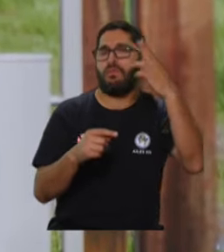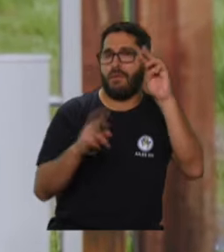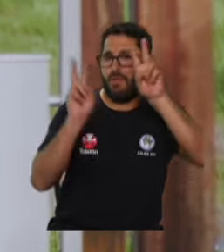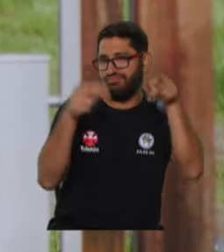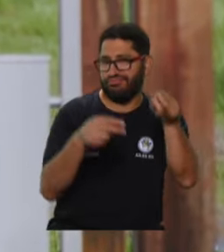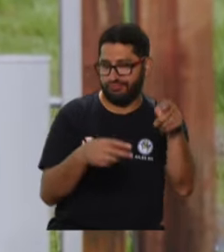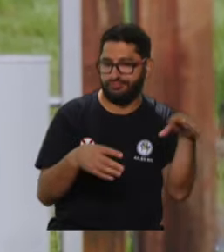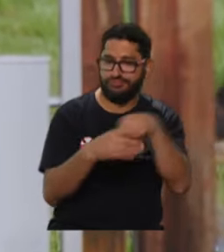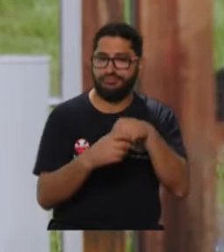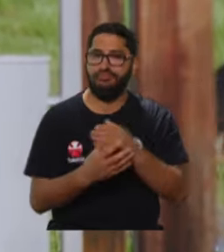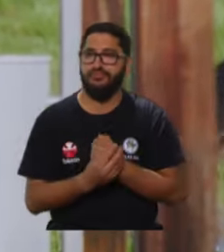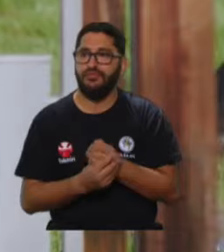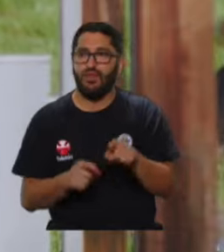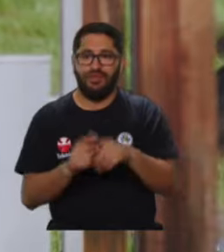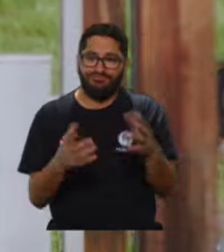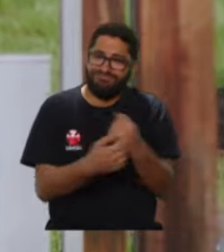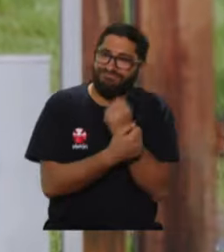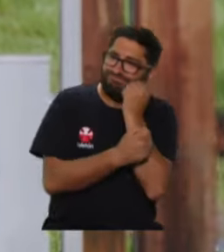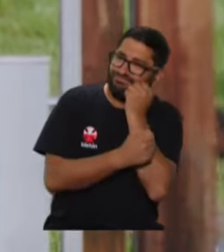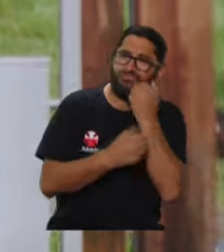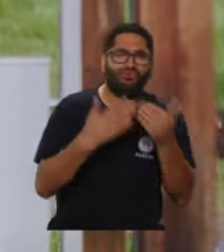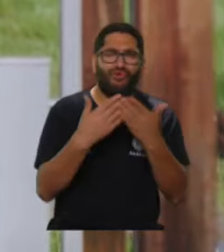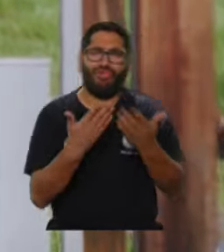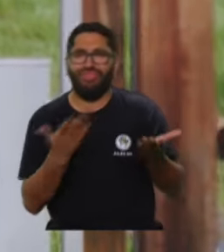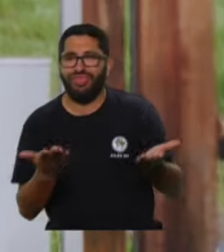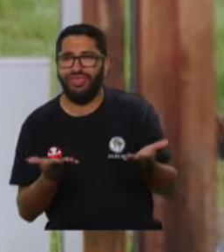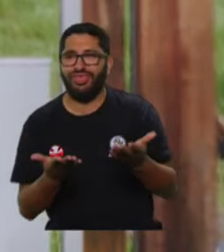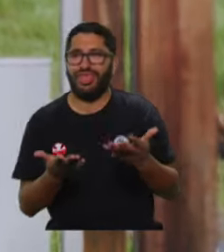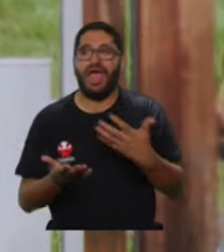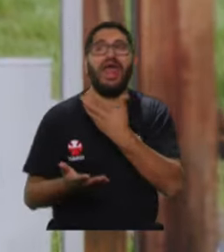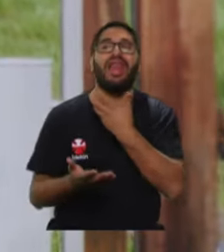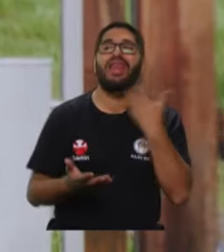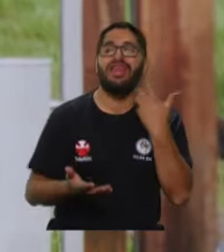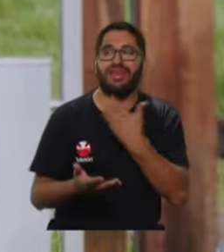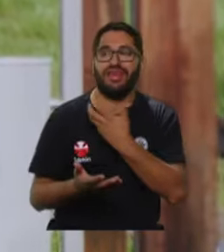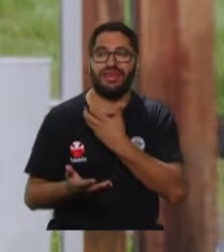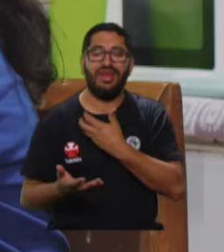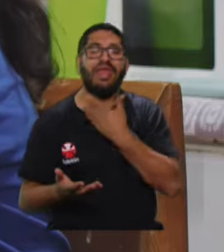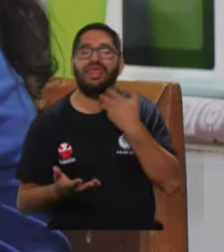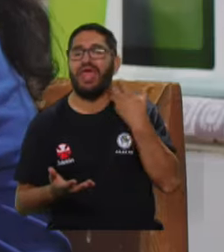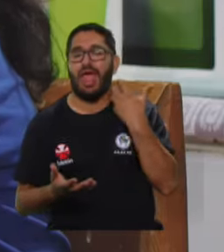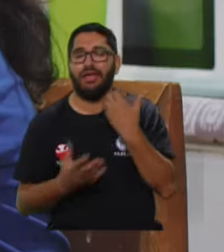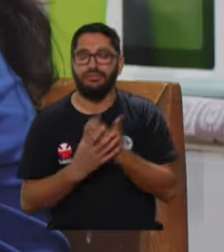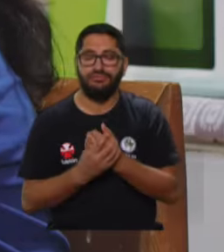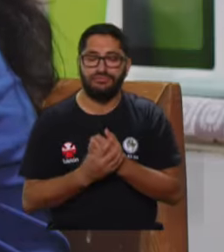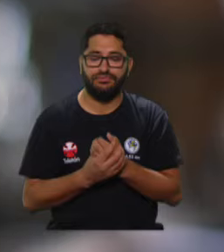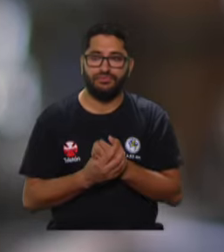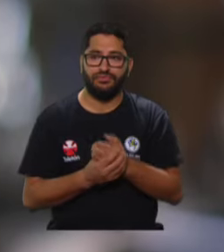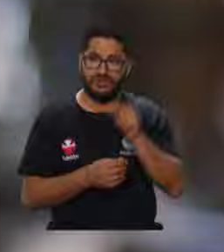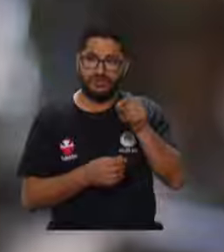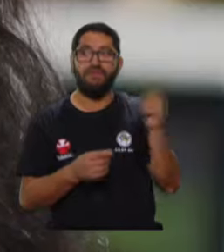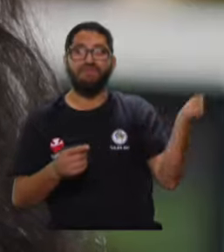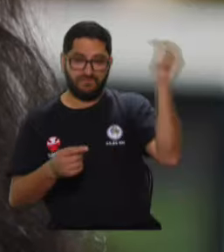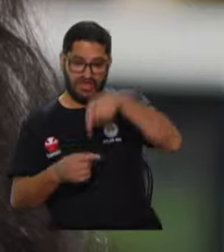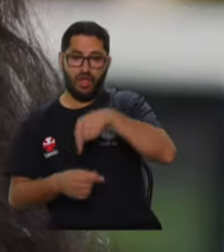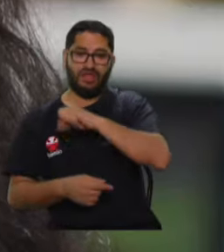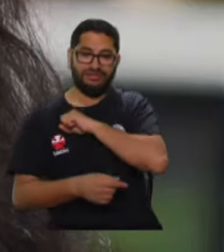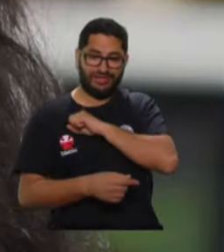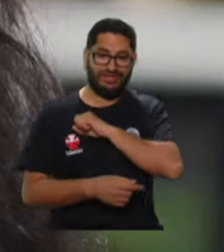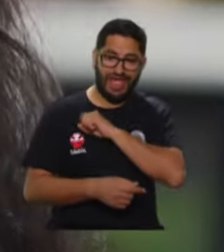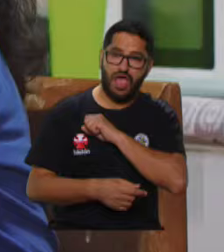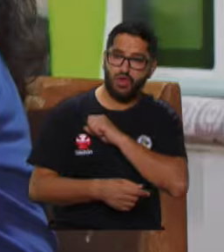La Francisca viene de Renca. Nos conocimos, ya vamos para los 12 años, por intermedio de un chat. La Ana estaba acá en Loncoche y yo estaba en Santiago. Como